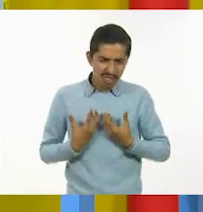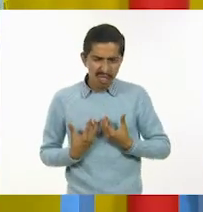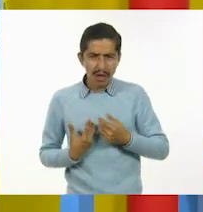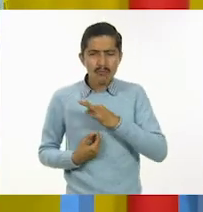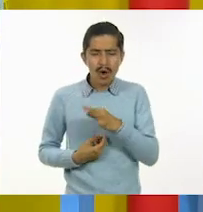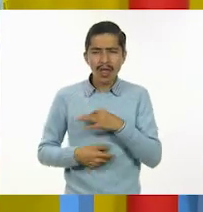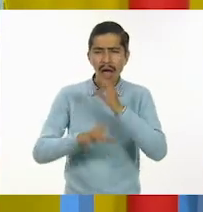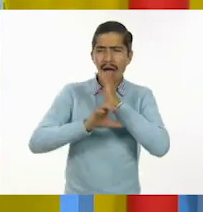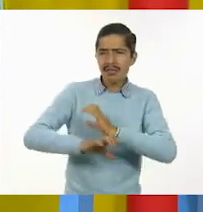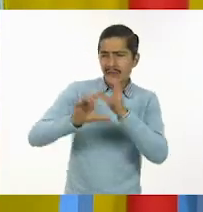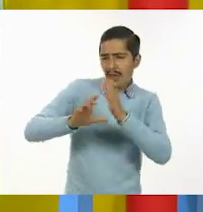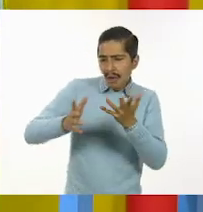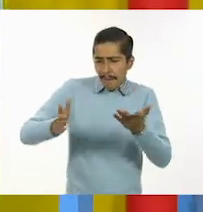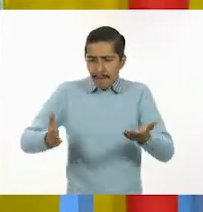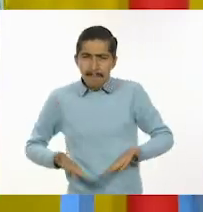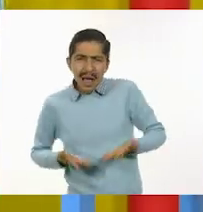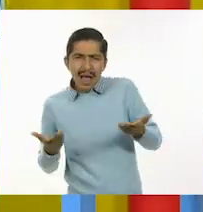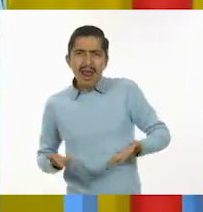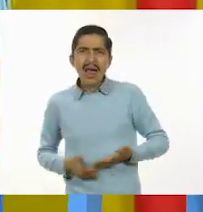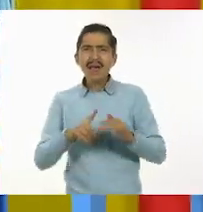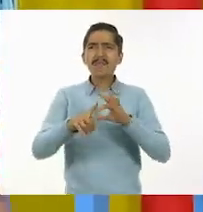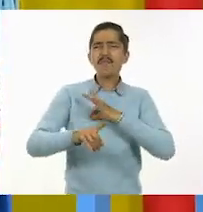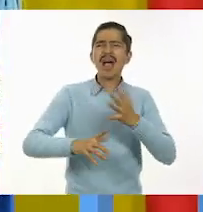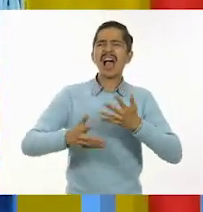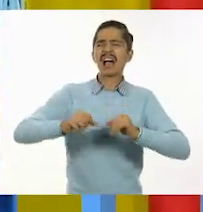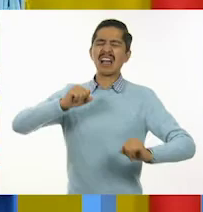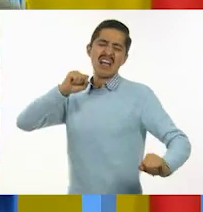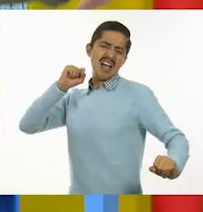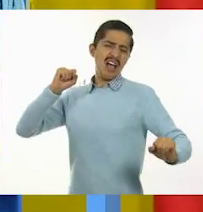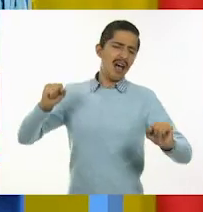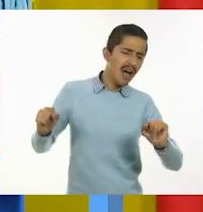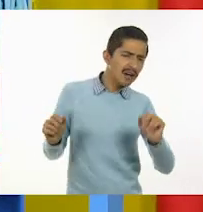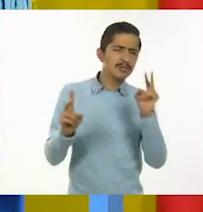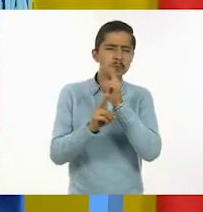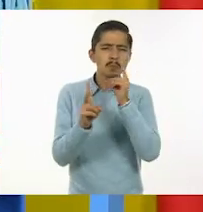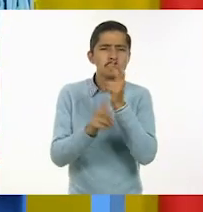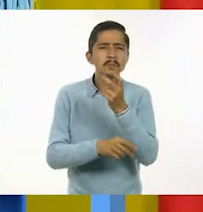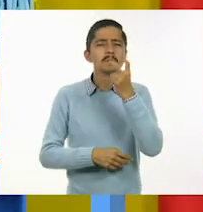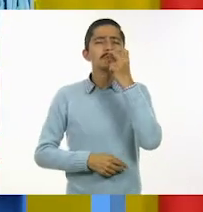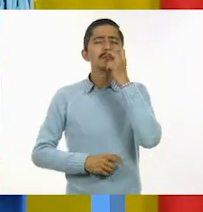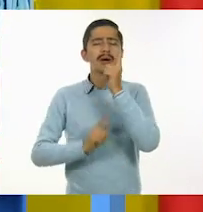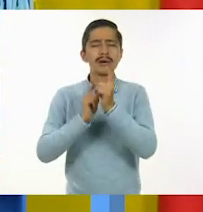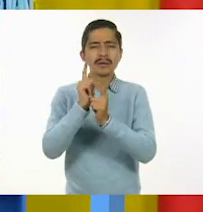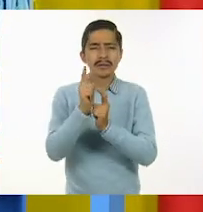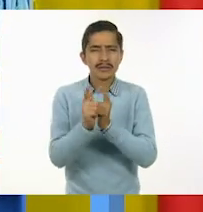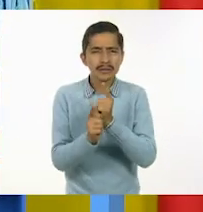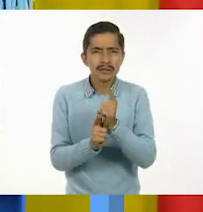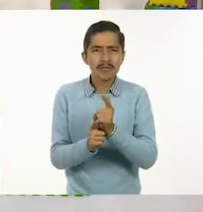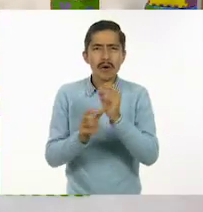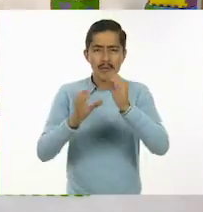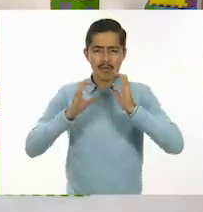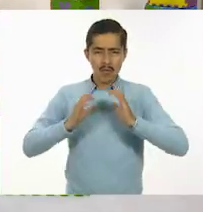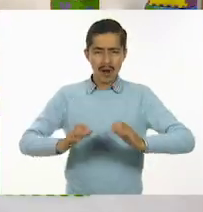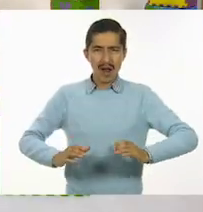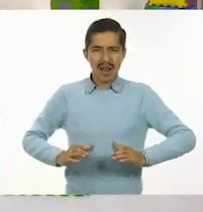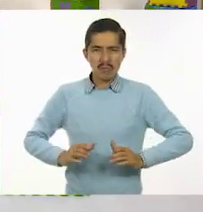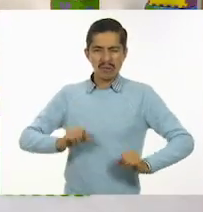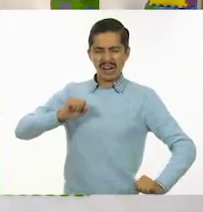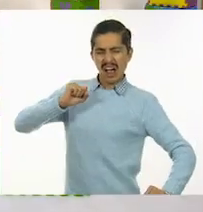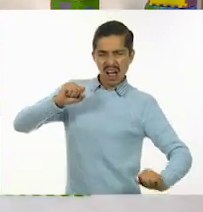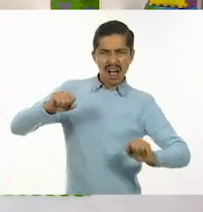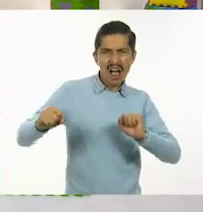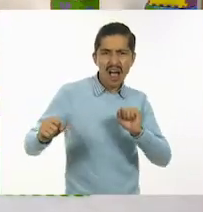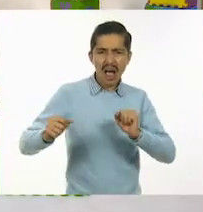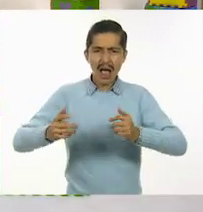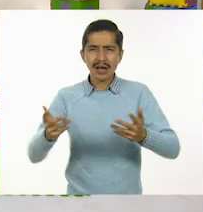puedo bailar, puedo estirarme, respirar lentamente o estirar mi cuerpo,